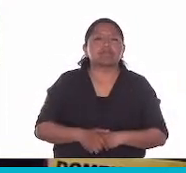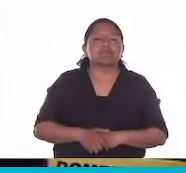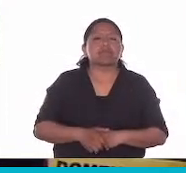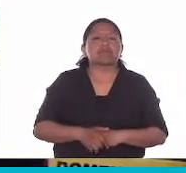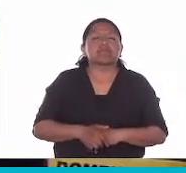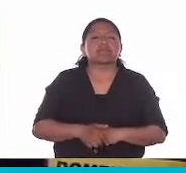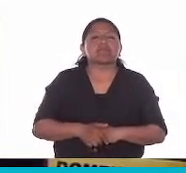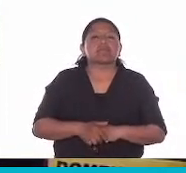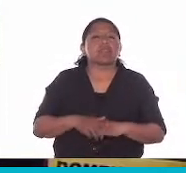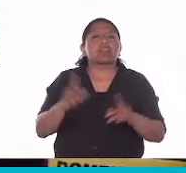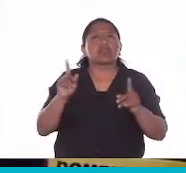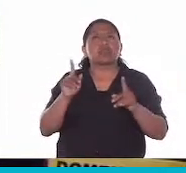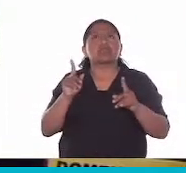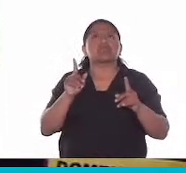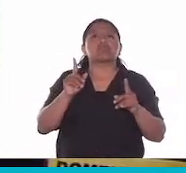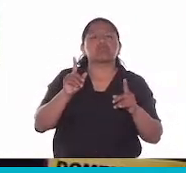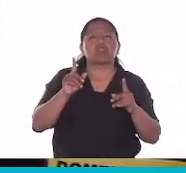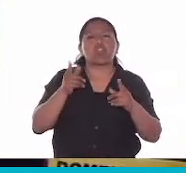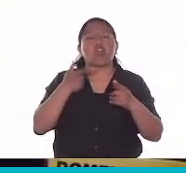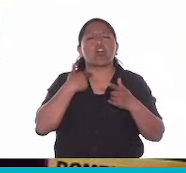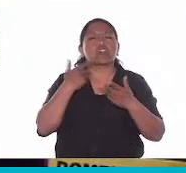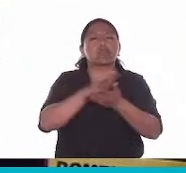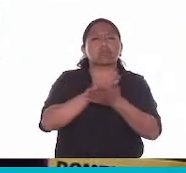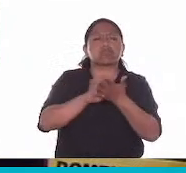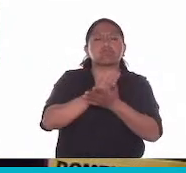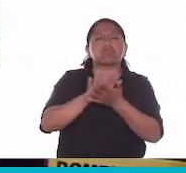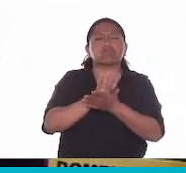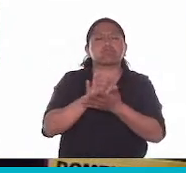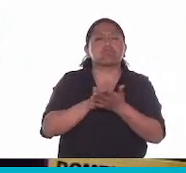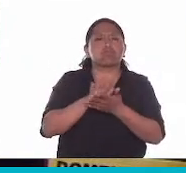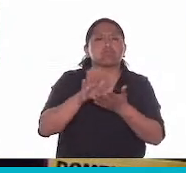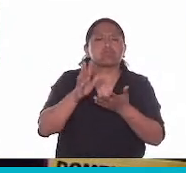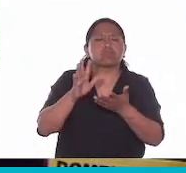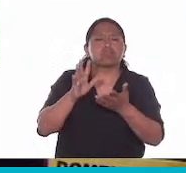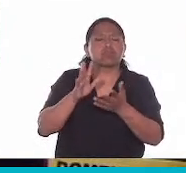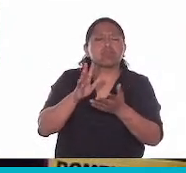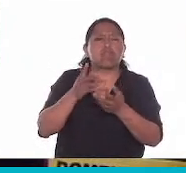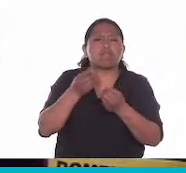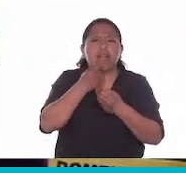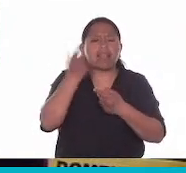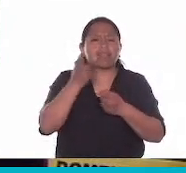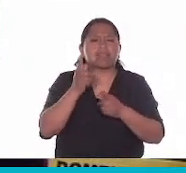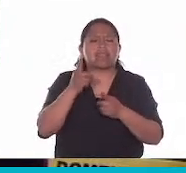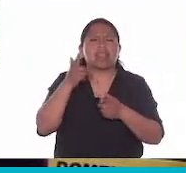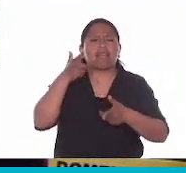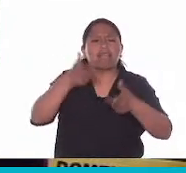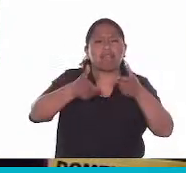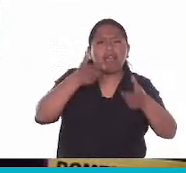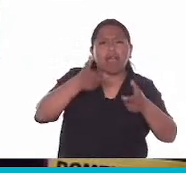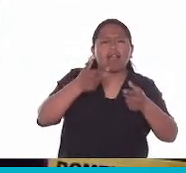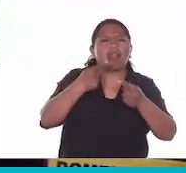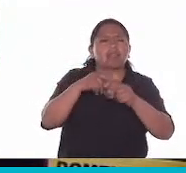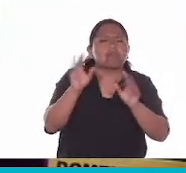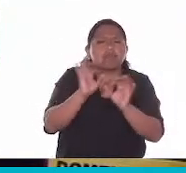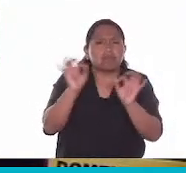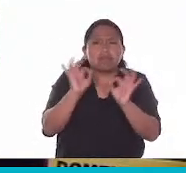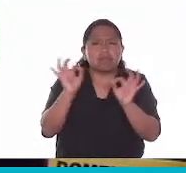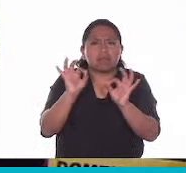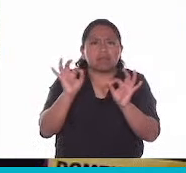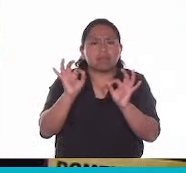no se resuelve ni con un socket de fábrica y no se resuelve con bala para los trabajadores